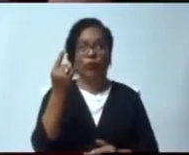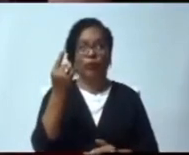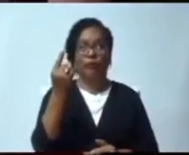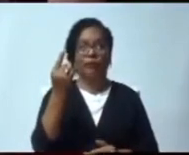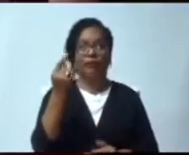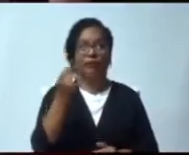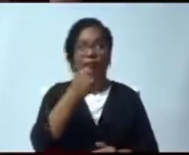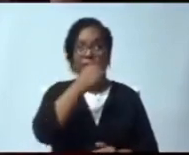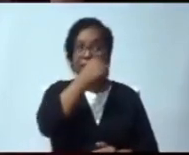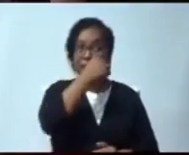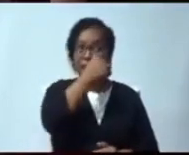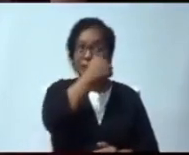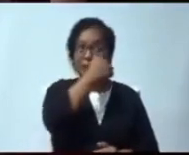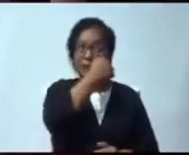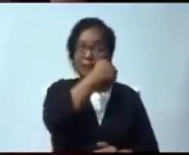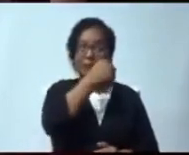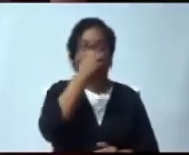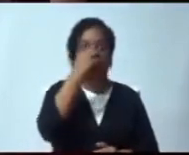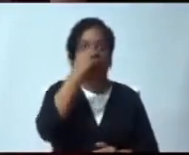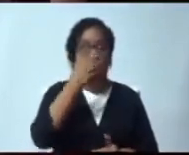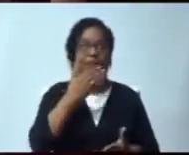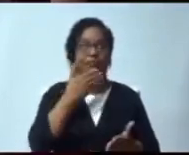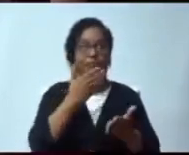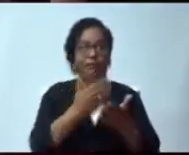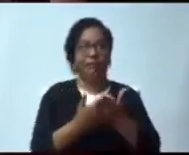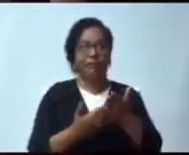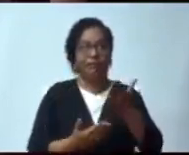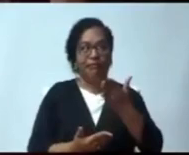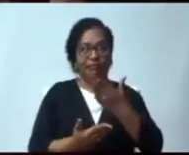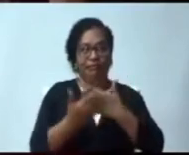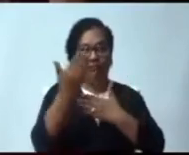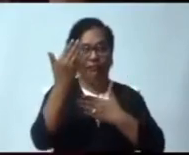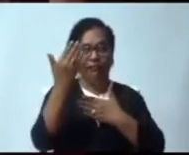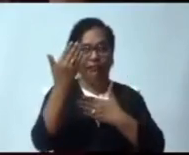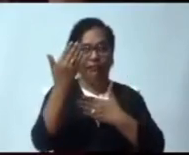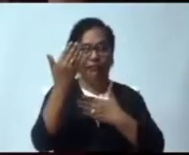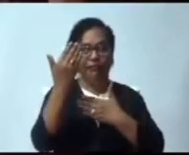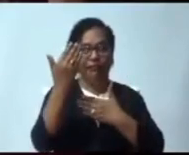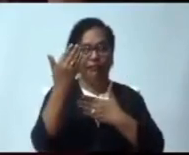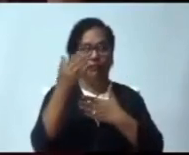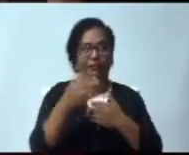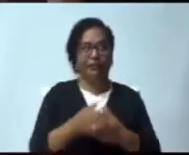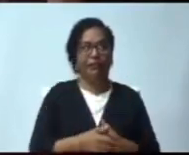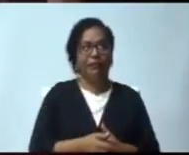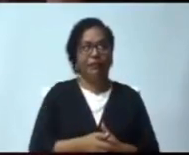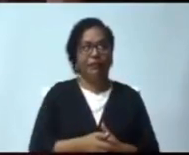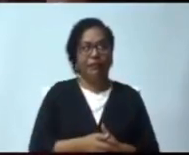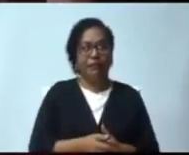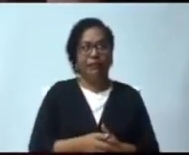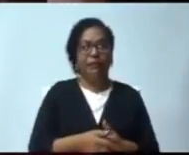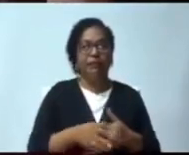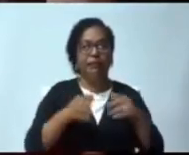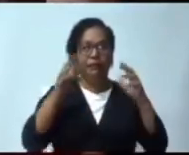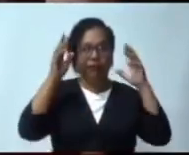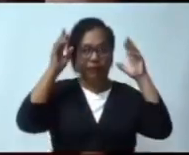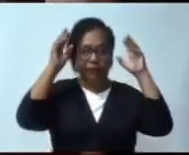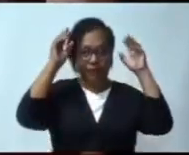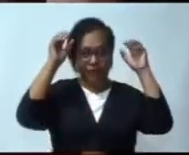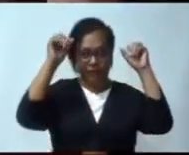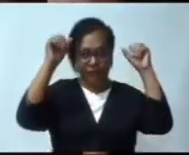Bien, buenos días, honorable presidente, miembro del fuerte directivo, distinguidos colegas